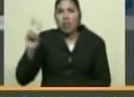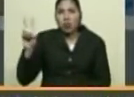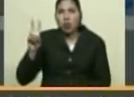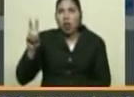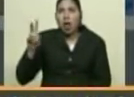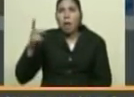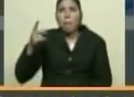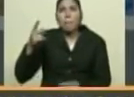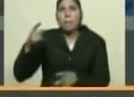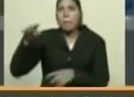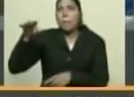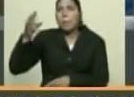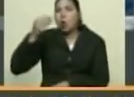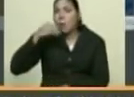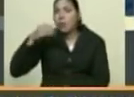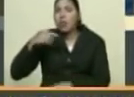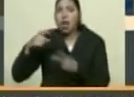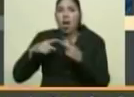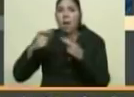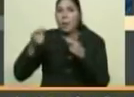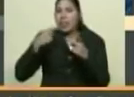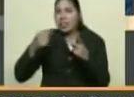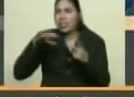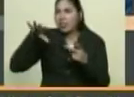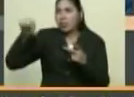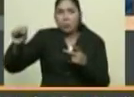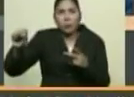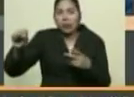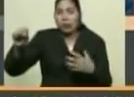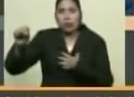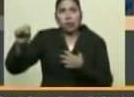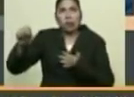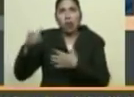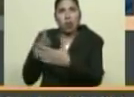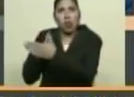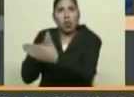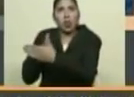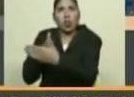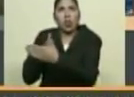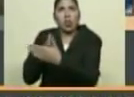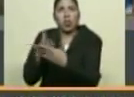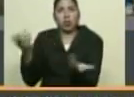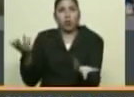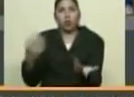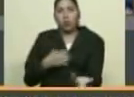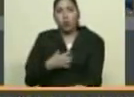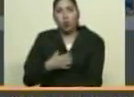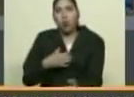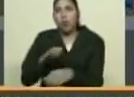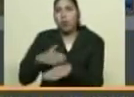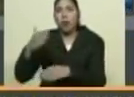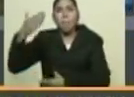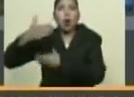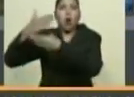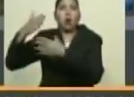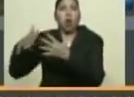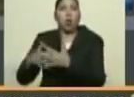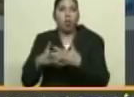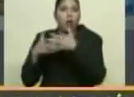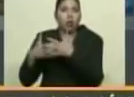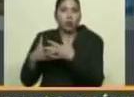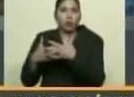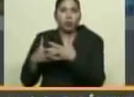sustituirlo. Y puso primero Hugo Chávez, segundo Hugo Chávez, tercero Hugo Chávez. Una terna, pero con Hugo Chávez en todas las